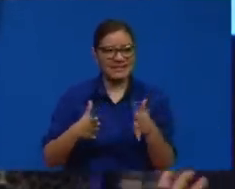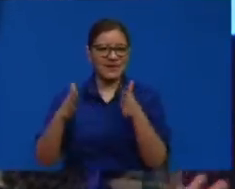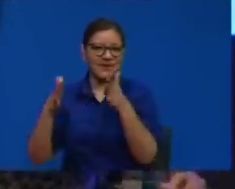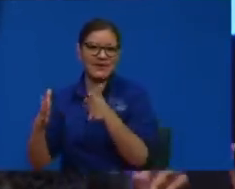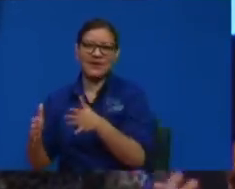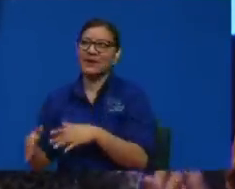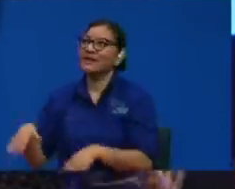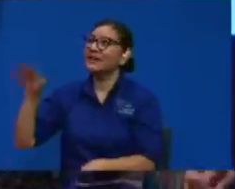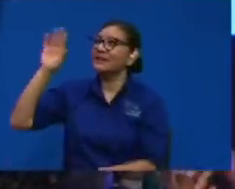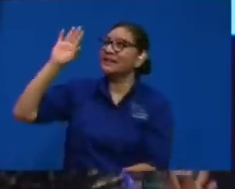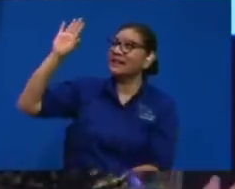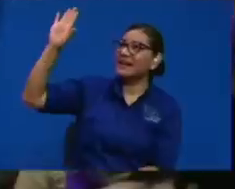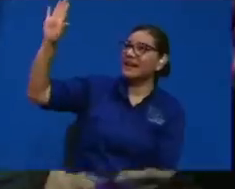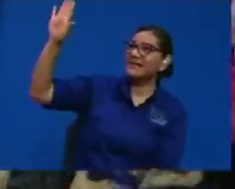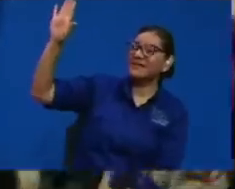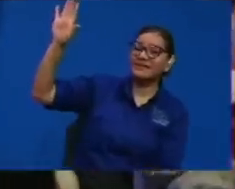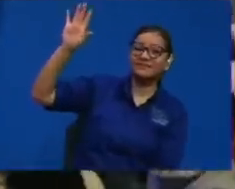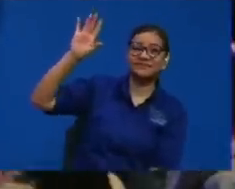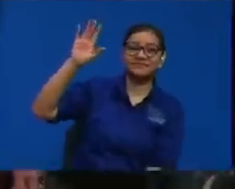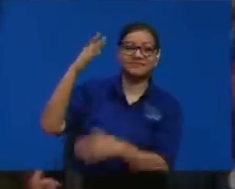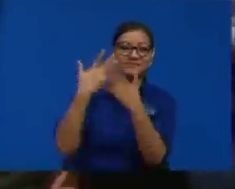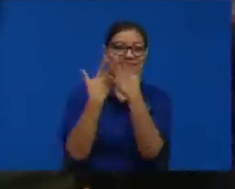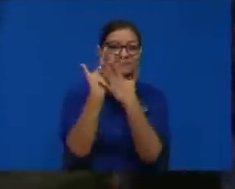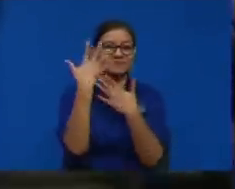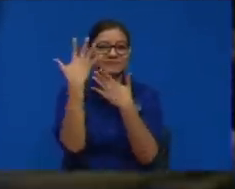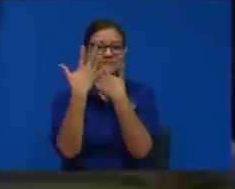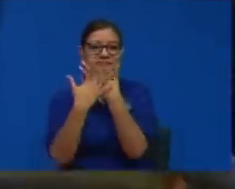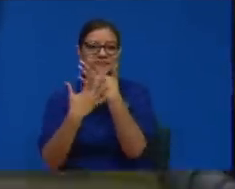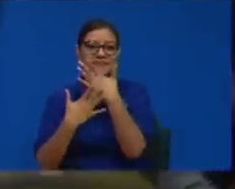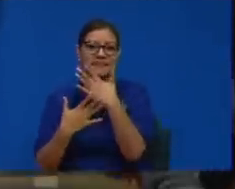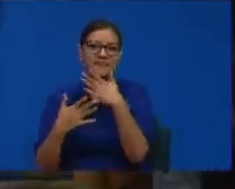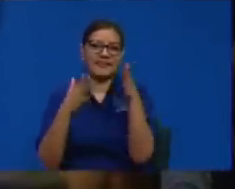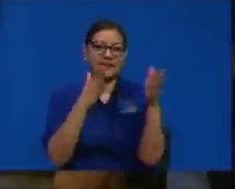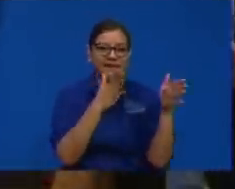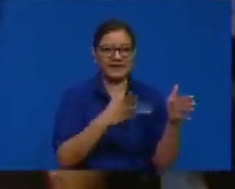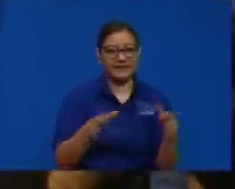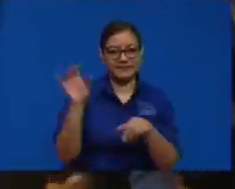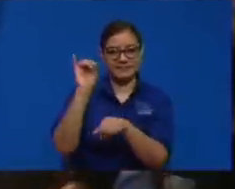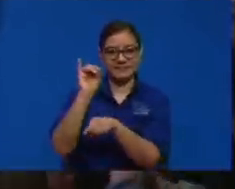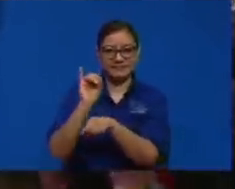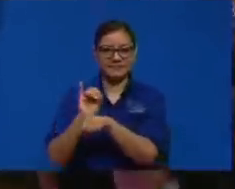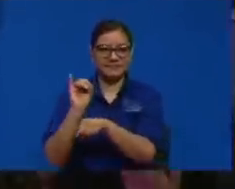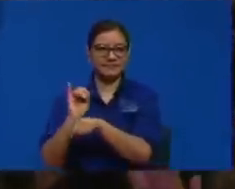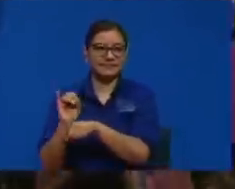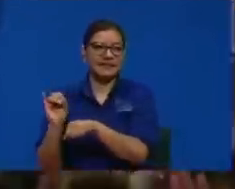saeta soy y en la aljaba de Jehová yo estaré.